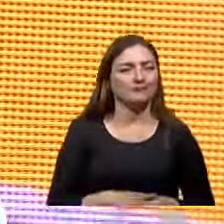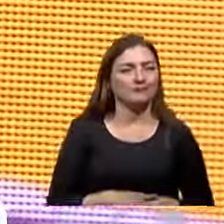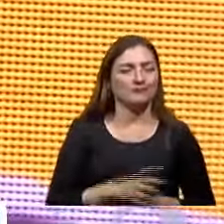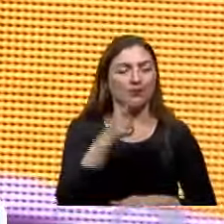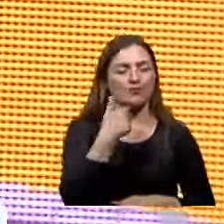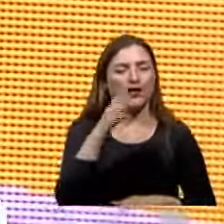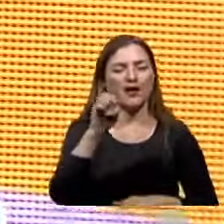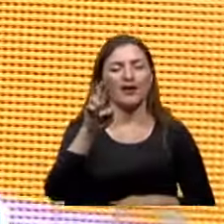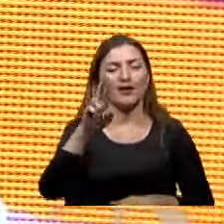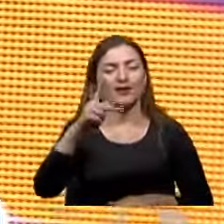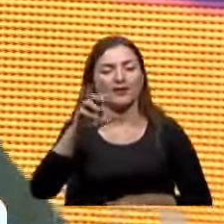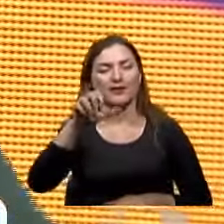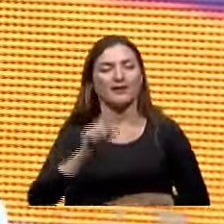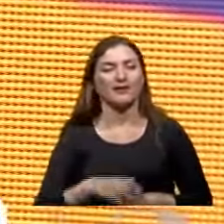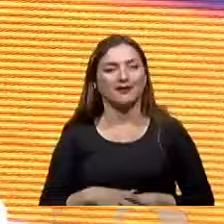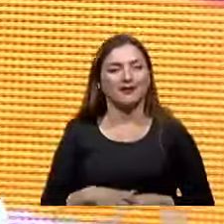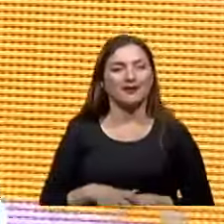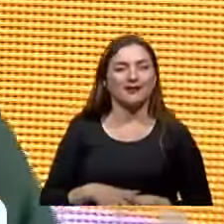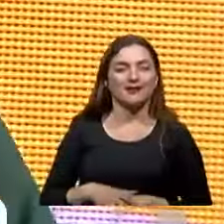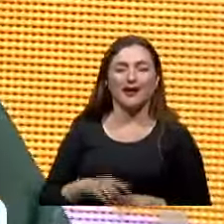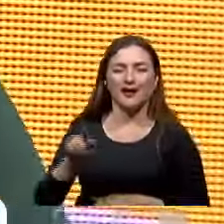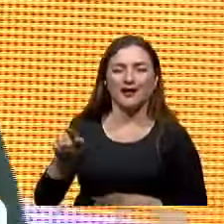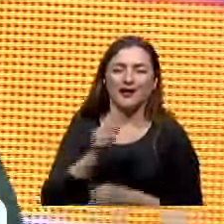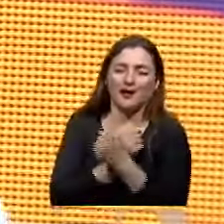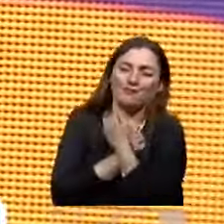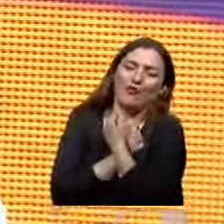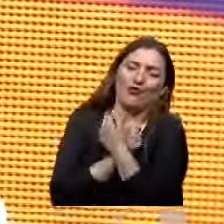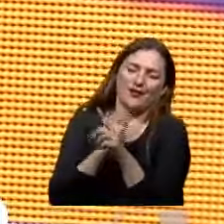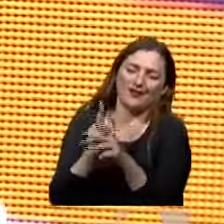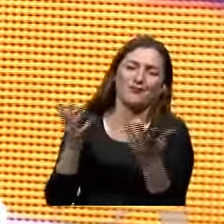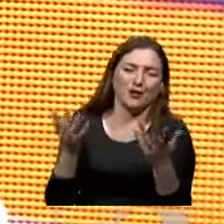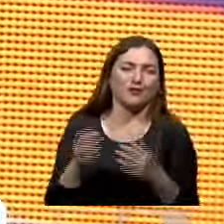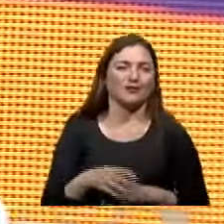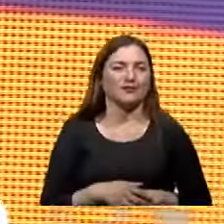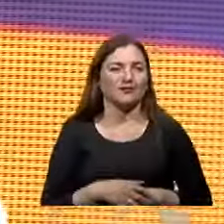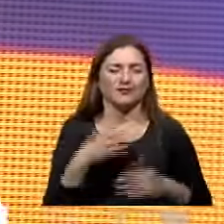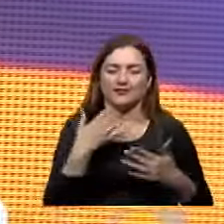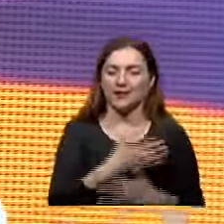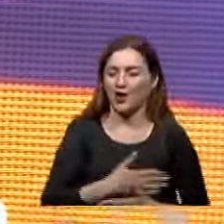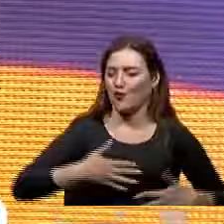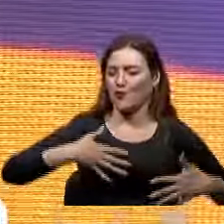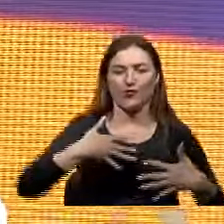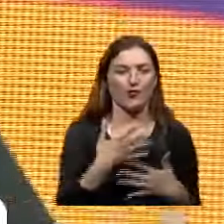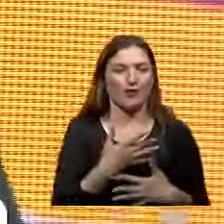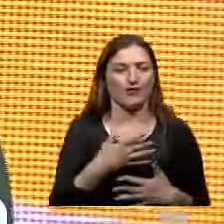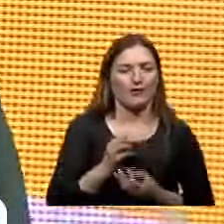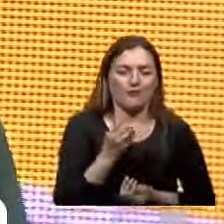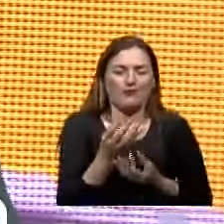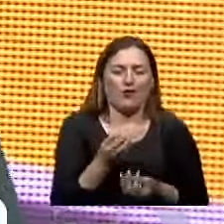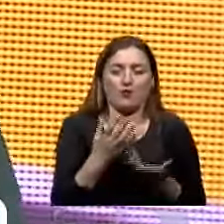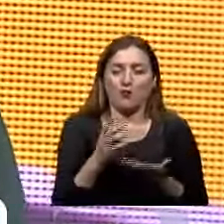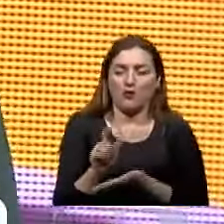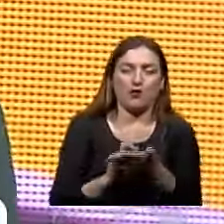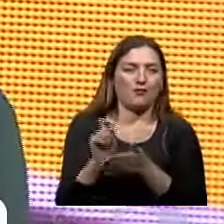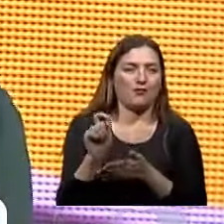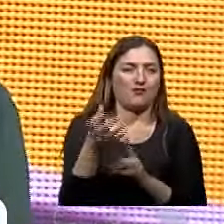Erika Vélez? Y con Erika Vélez, ella es un amor, realmente, con que lo disfrutes, con que lo hagas con fluidez, ella te